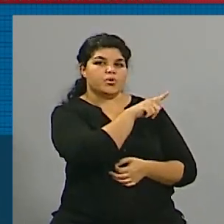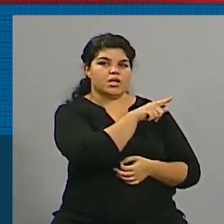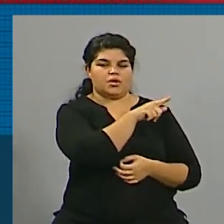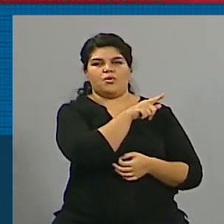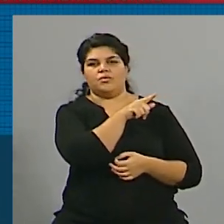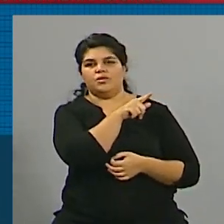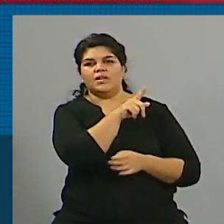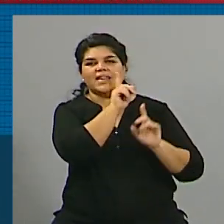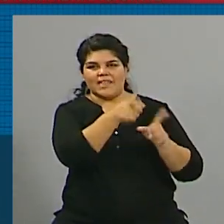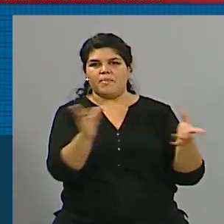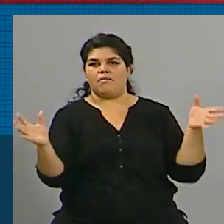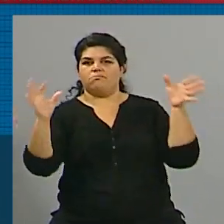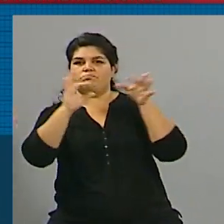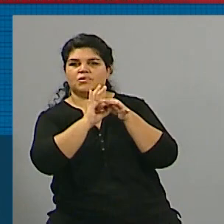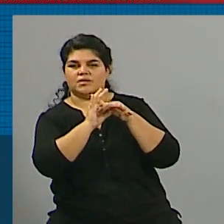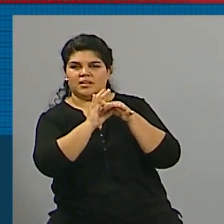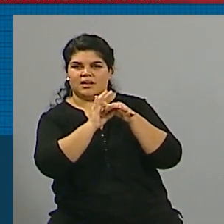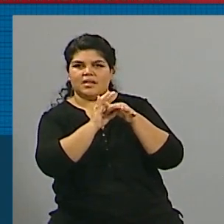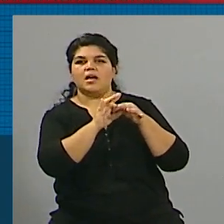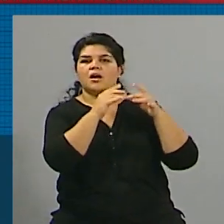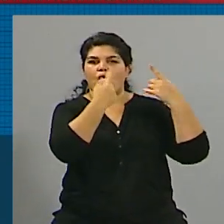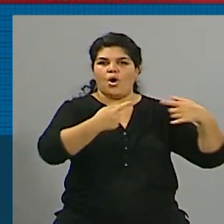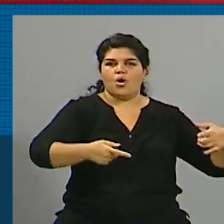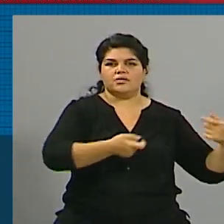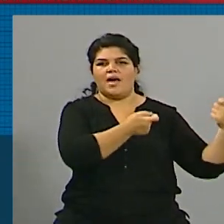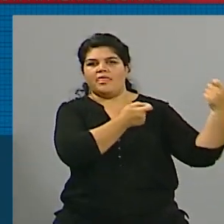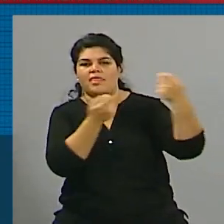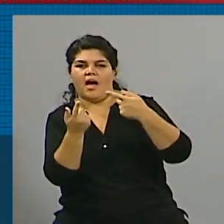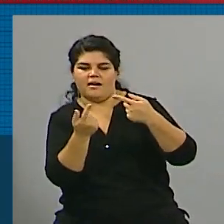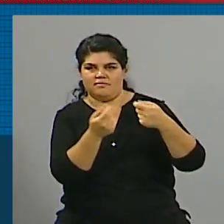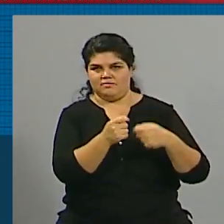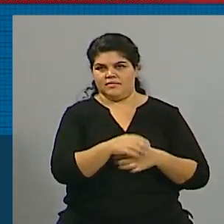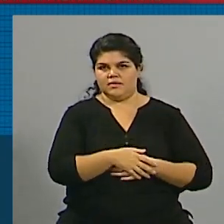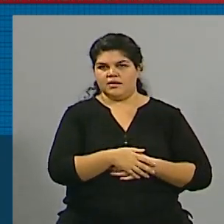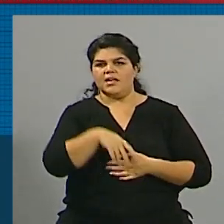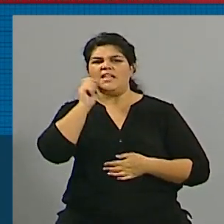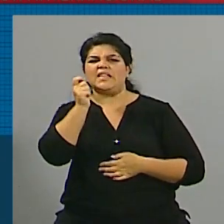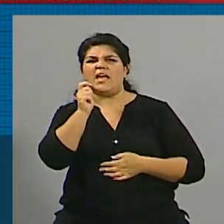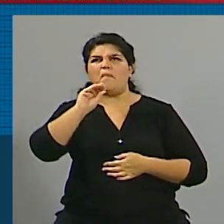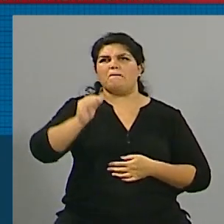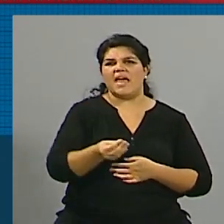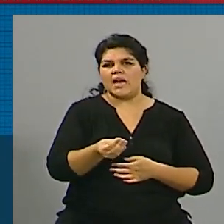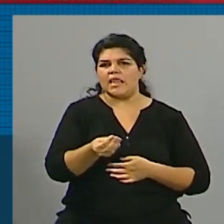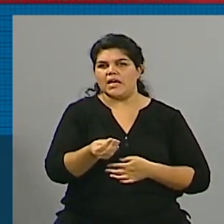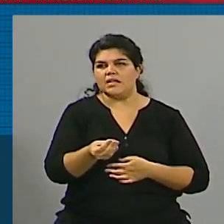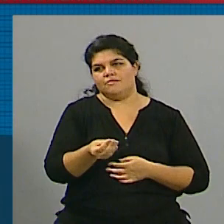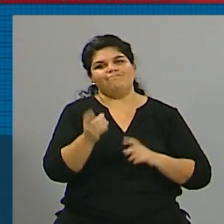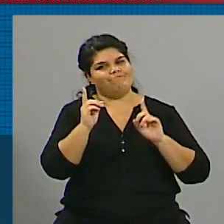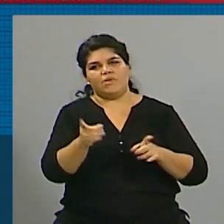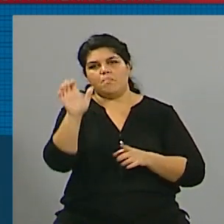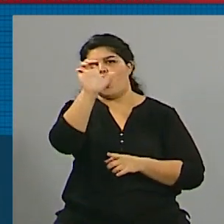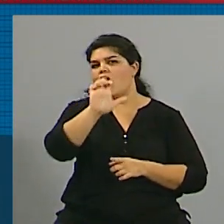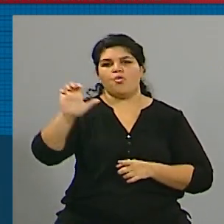de hecho potencia sus recursos. Si hay un perdedor, creo que justamente es la Comunidad Europea